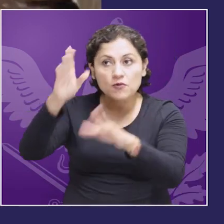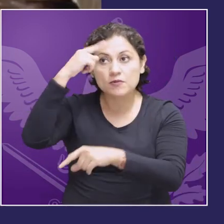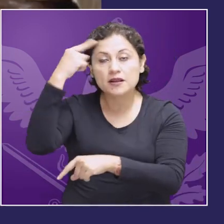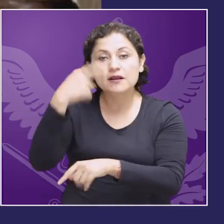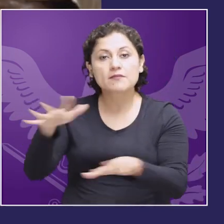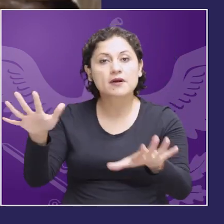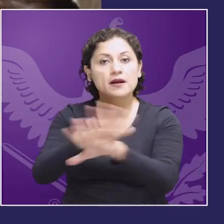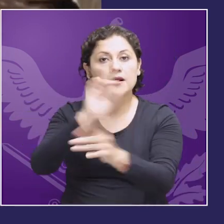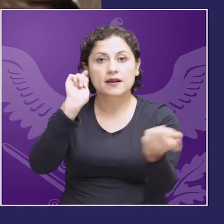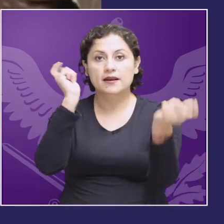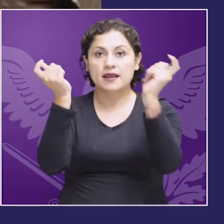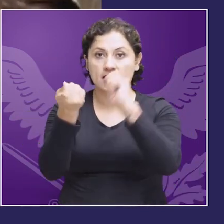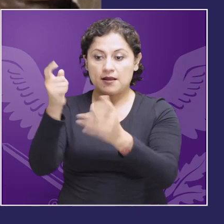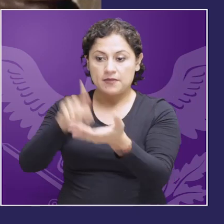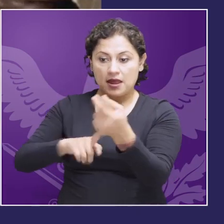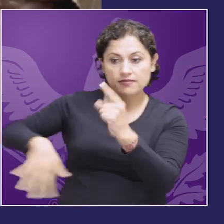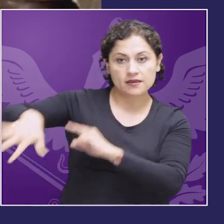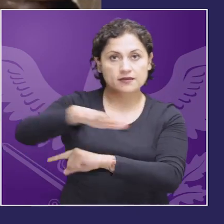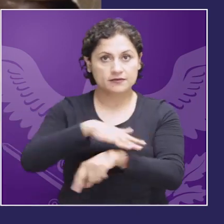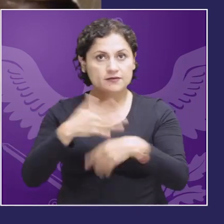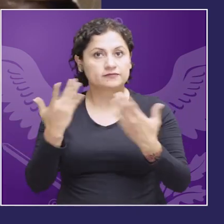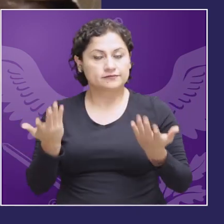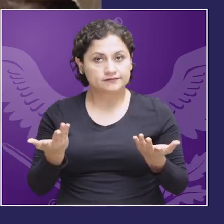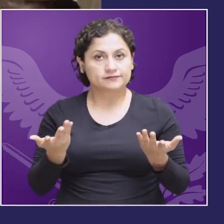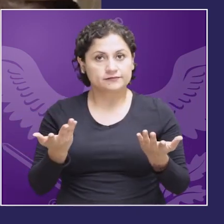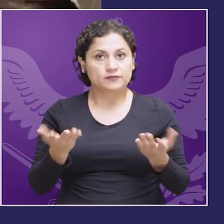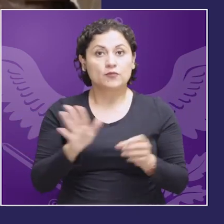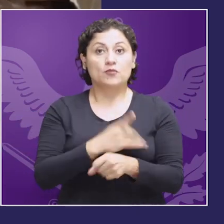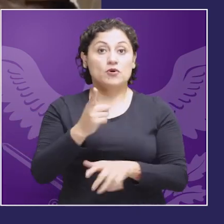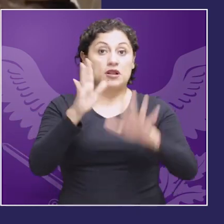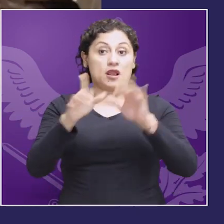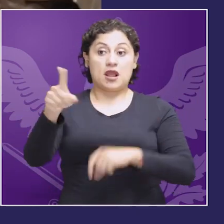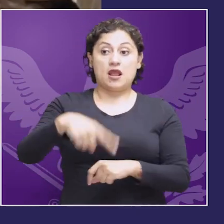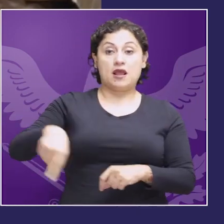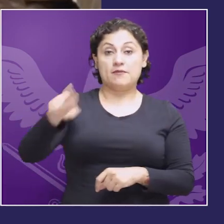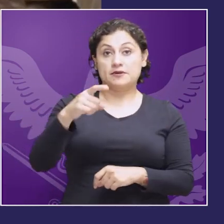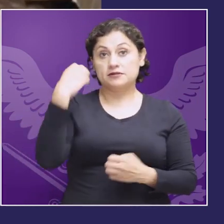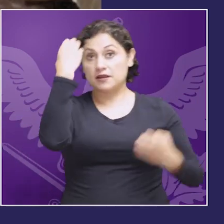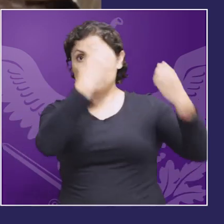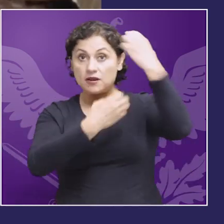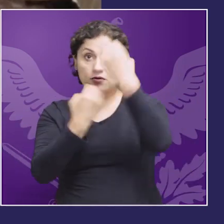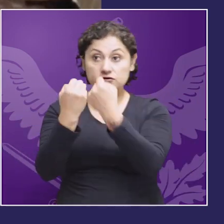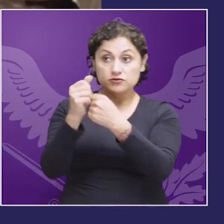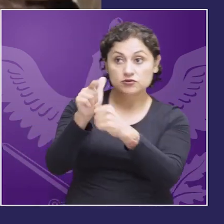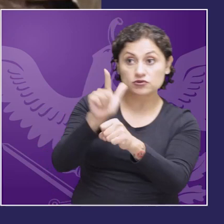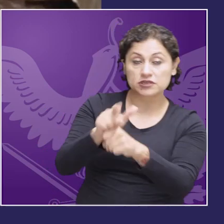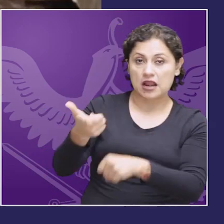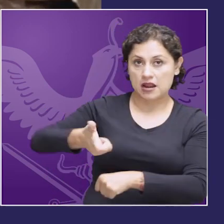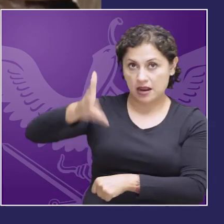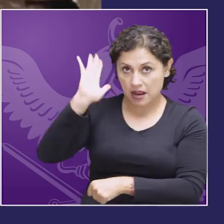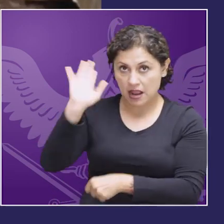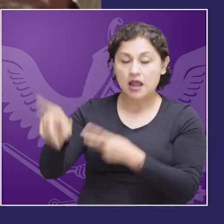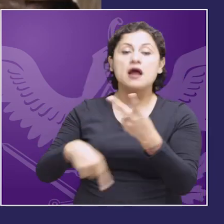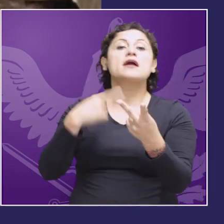violencia estructural. Tal vez porque la prueba sociológica es cara, tal vez porque la prueba sociológica tiene que ser producida